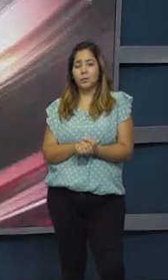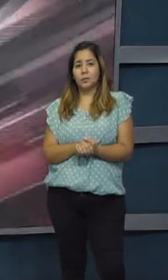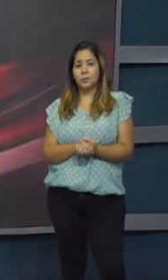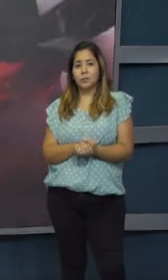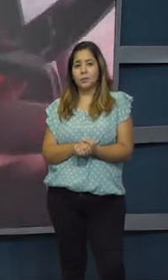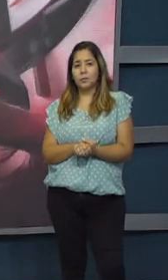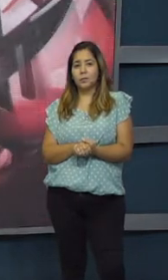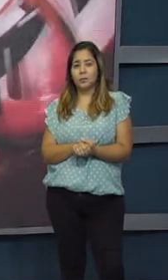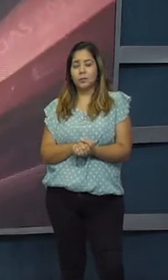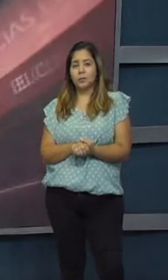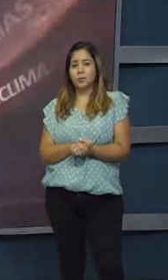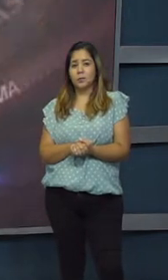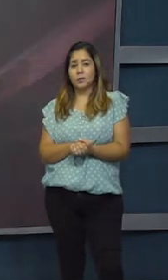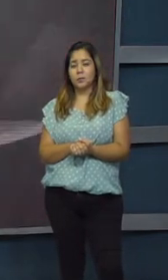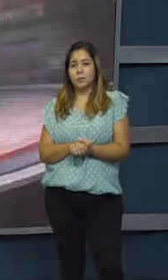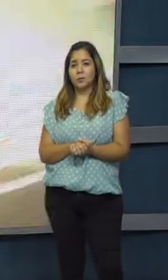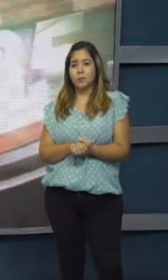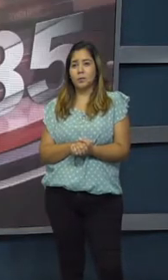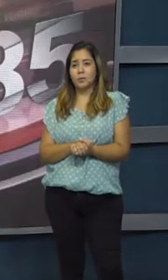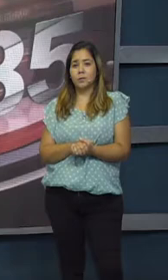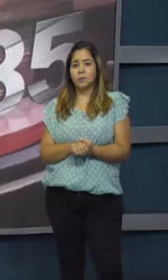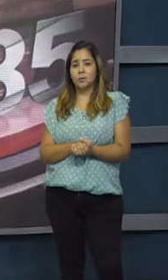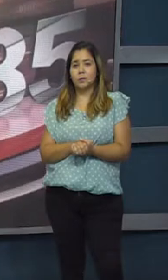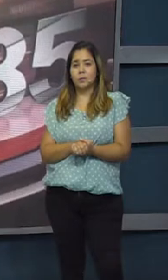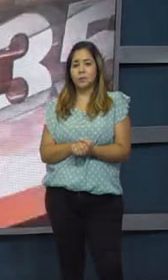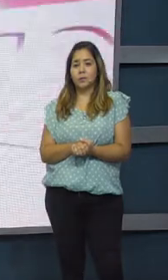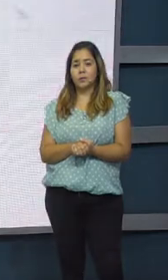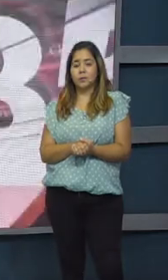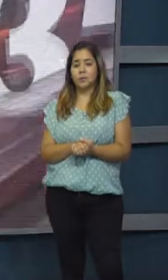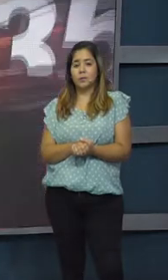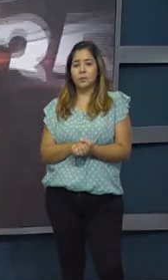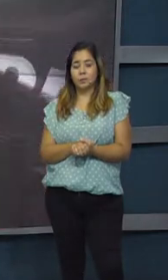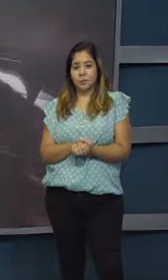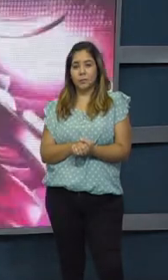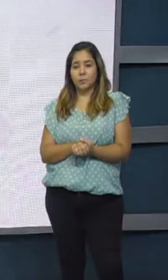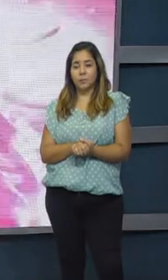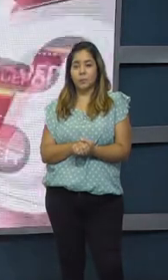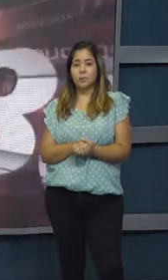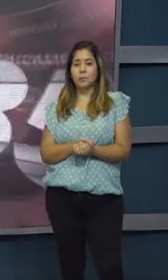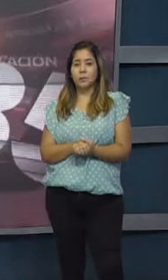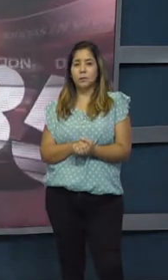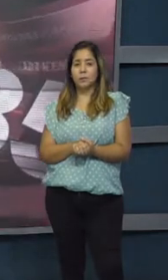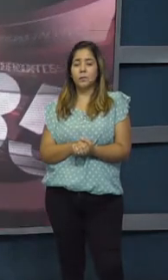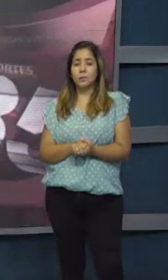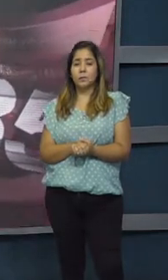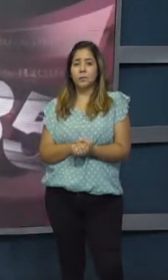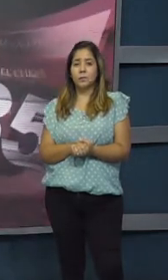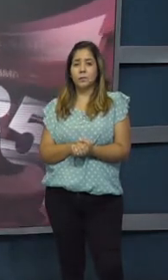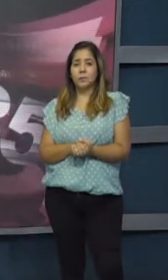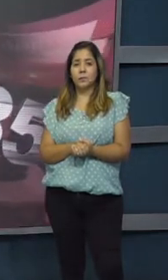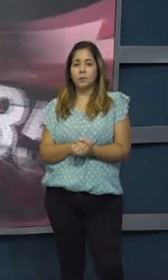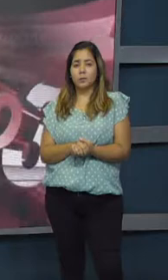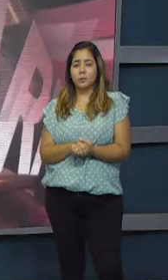seguir invitando a que la gente nos visite, no solo los fines de semana largos, sino los fines de semana cortos, que son una